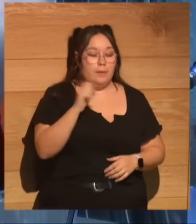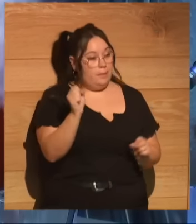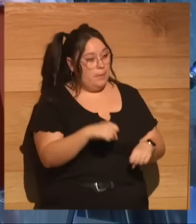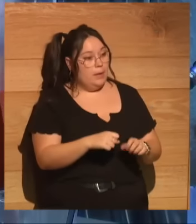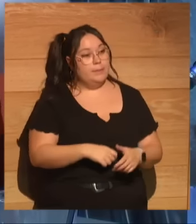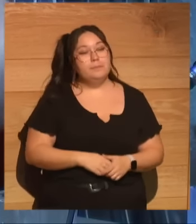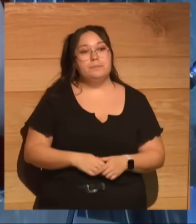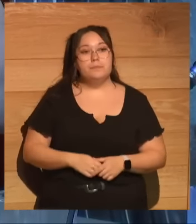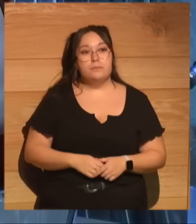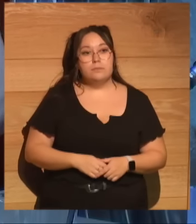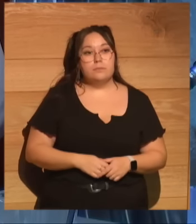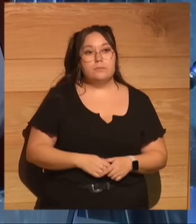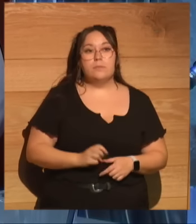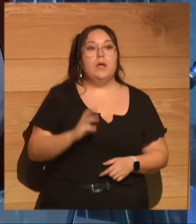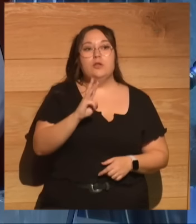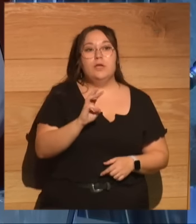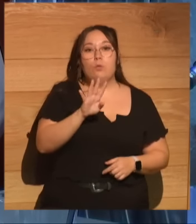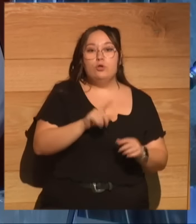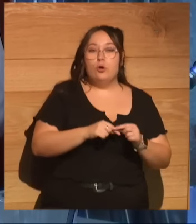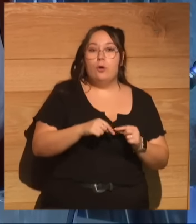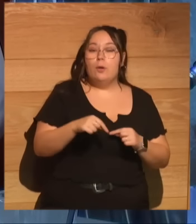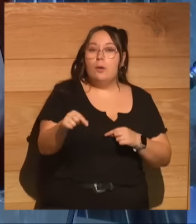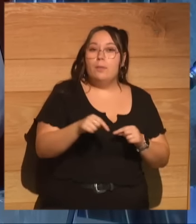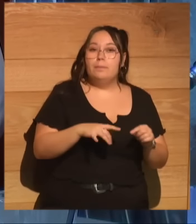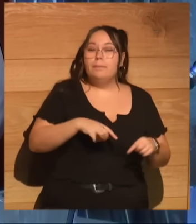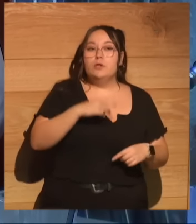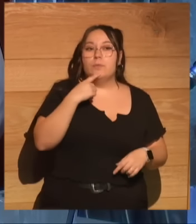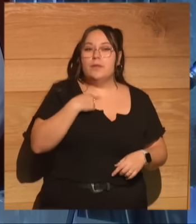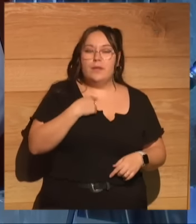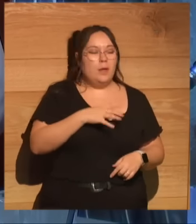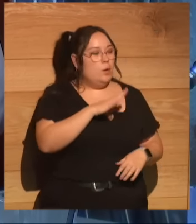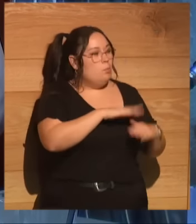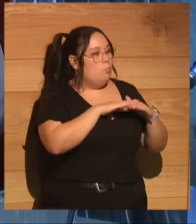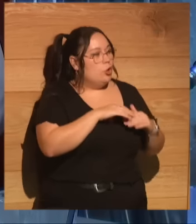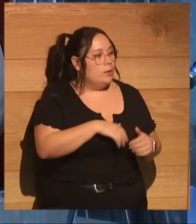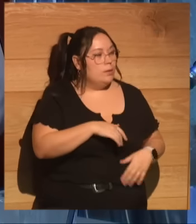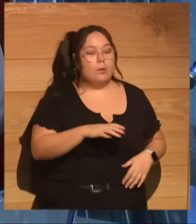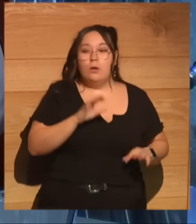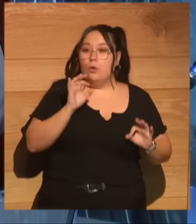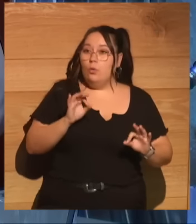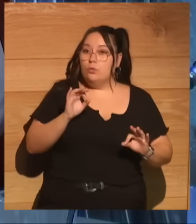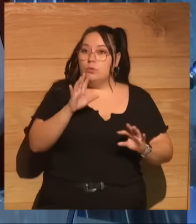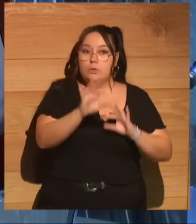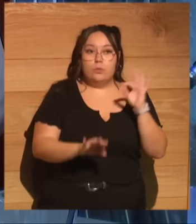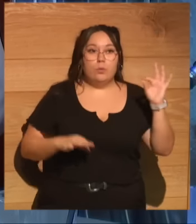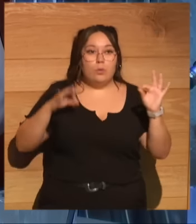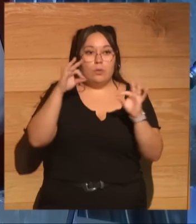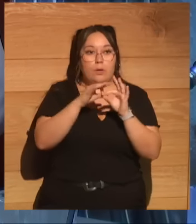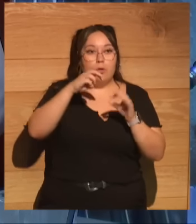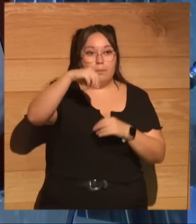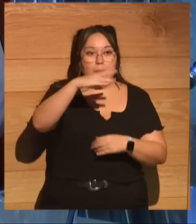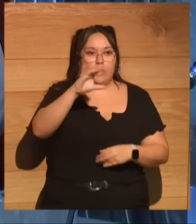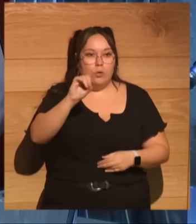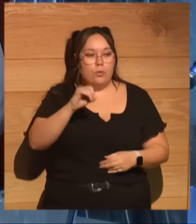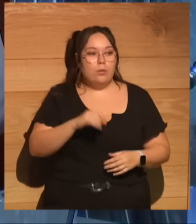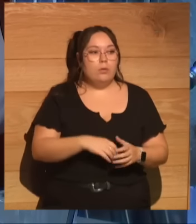los 3 o 4 metros mientras seguíamos andando me dijo, ¿y por qué te ha dado ahora por eso? Y digo, es que acabo de hacer un ciclo con Marco. Ajá. Y me mira y